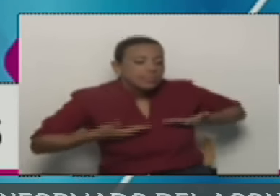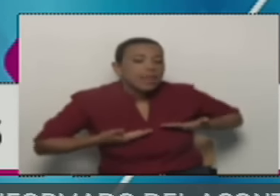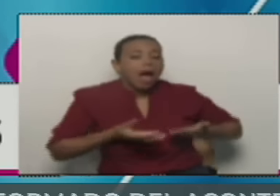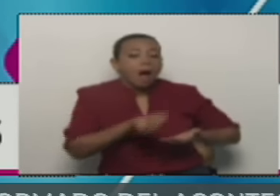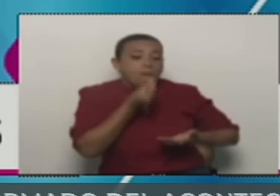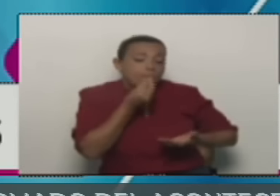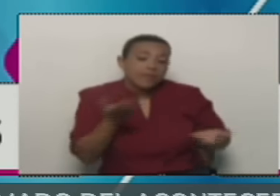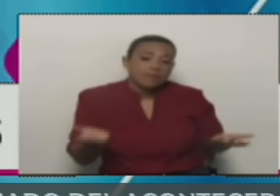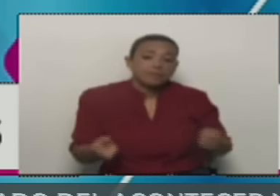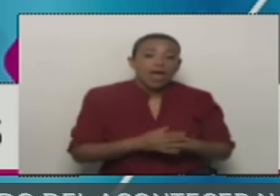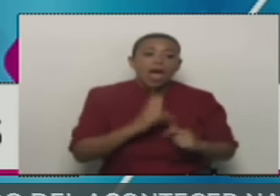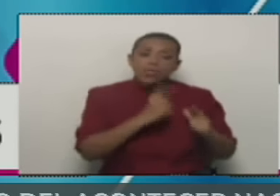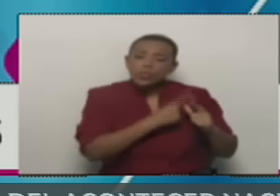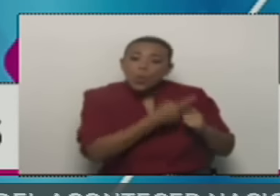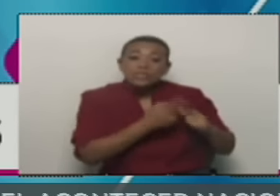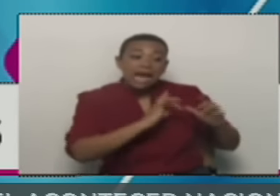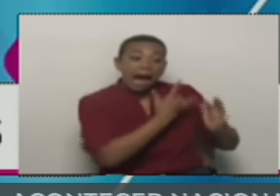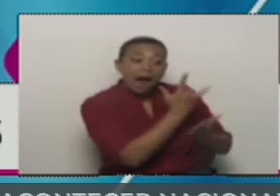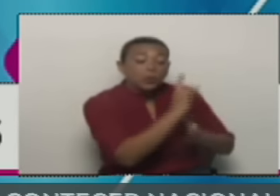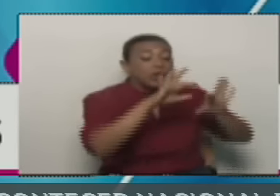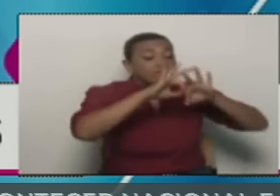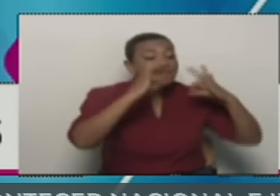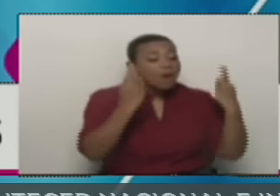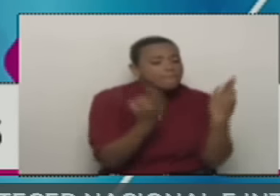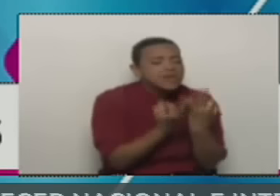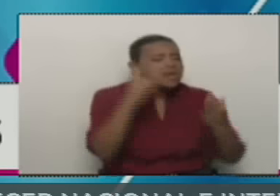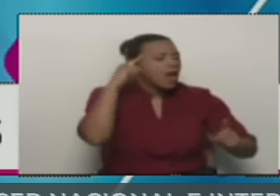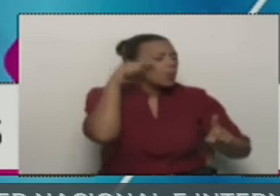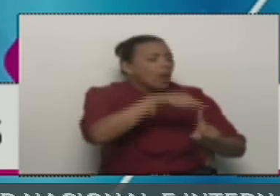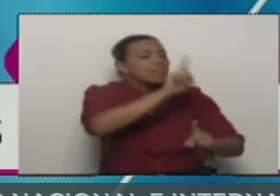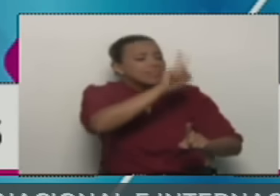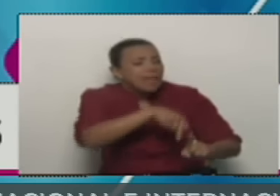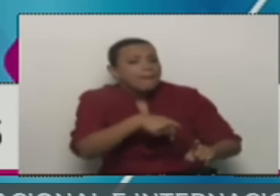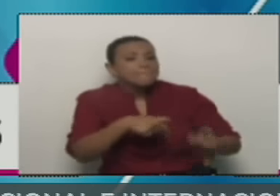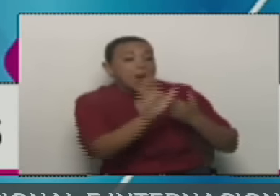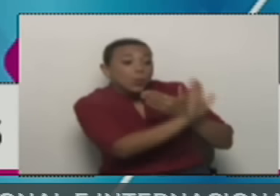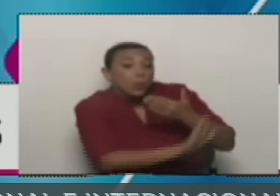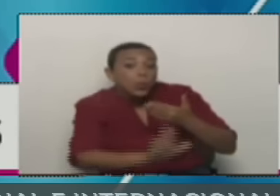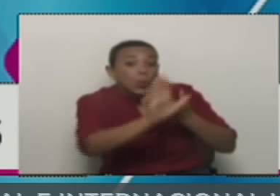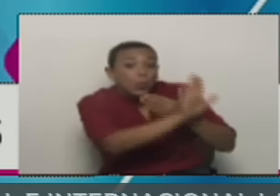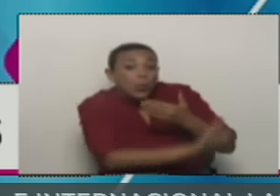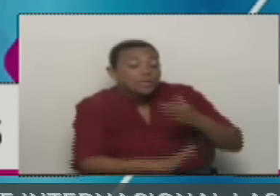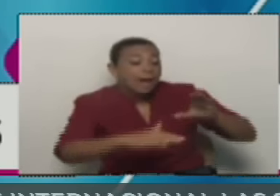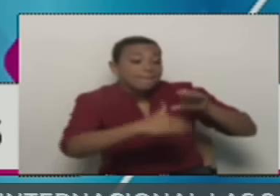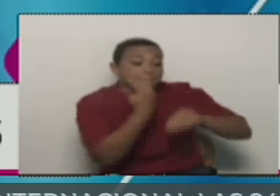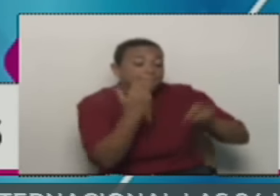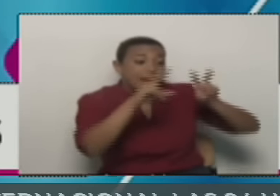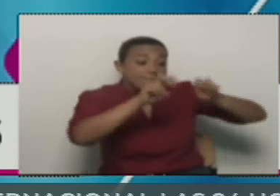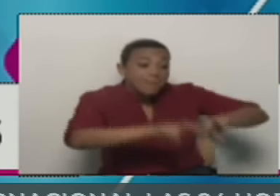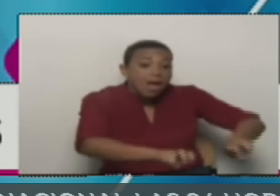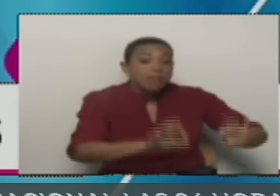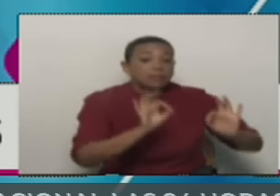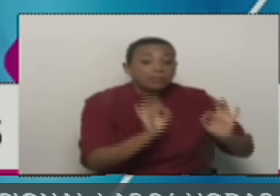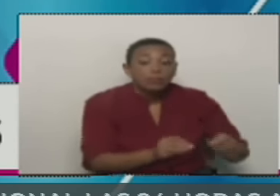proporcionar. Entonces, la agricultura familiar tiene también, resguarda esta metodología que